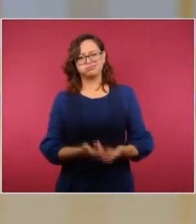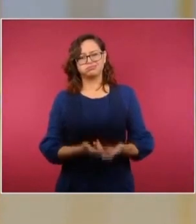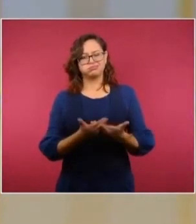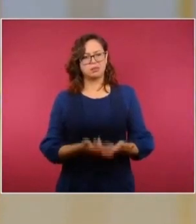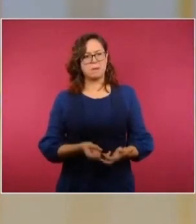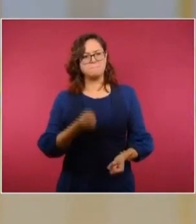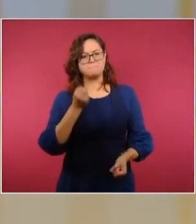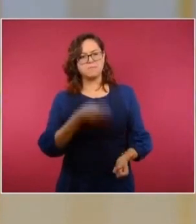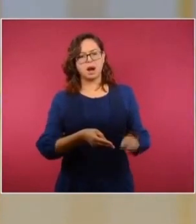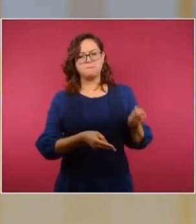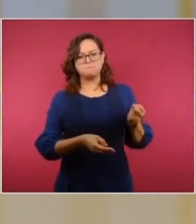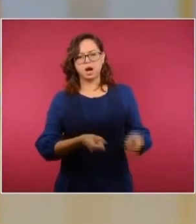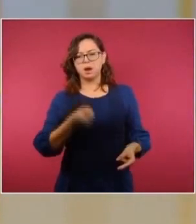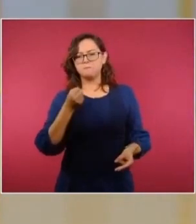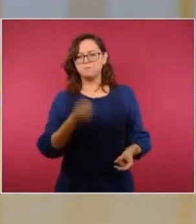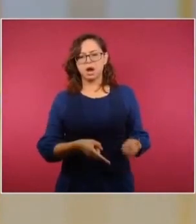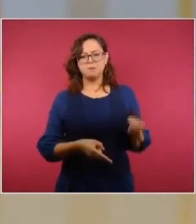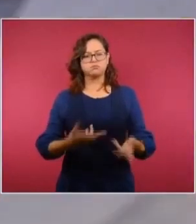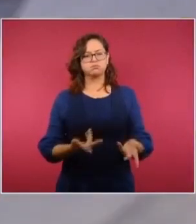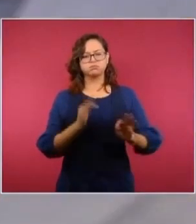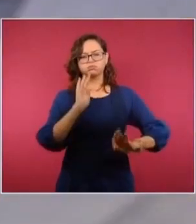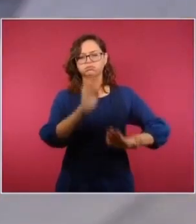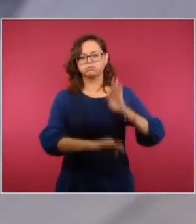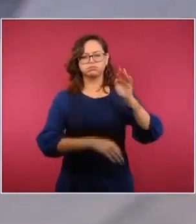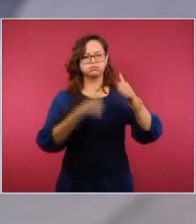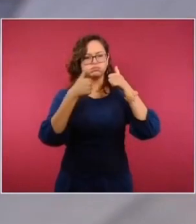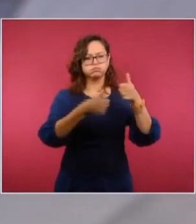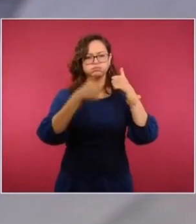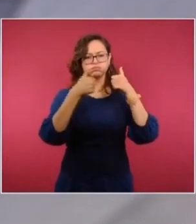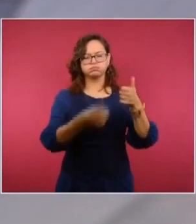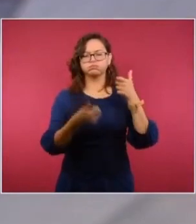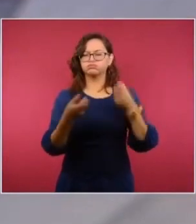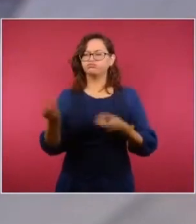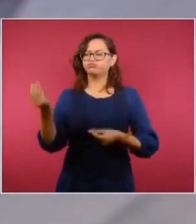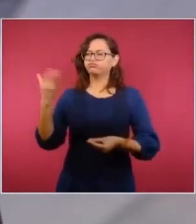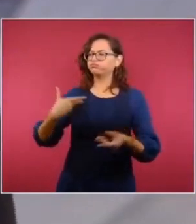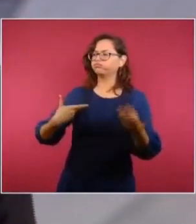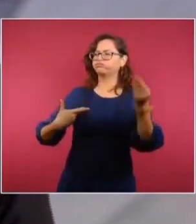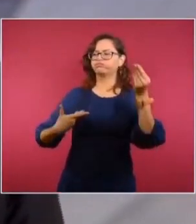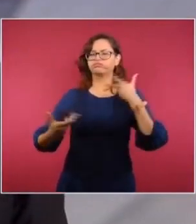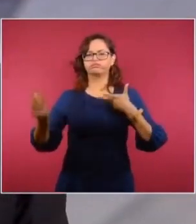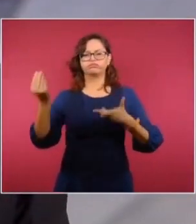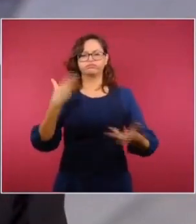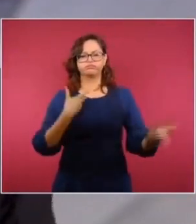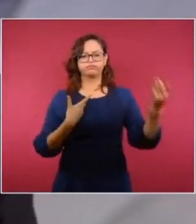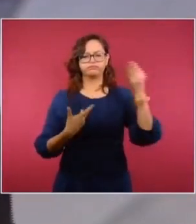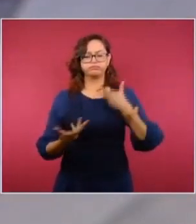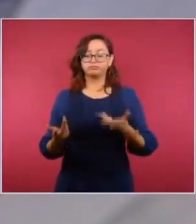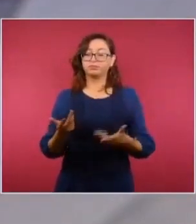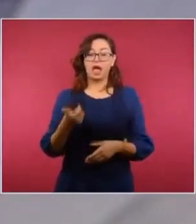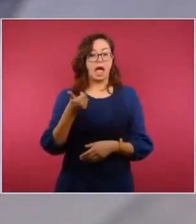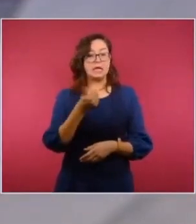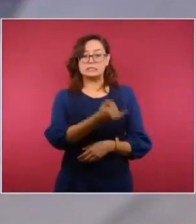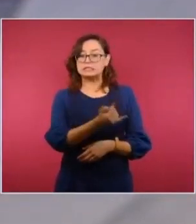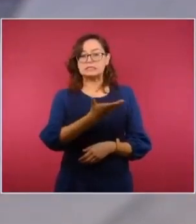dreamliner traído de regreso a mexico la semana pasada tras pasar 19 meses en un hangar de california donde recibió